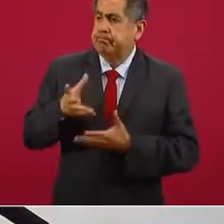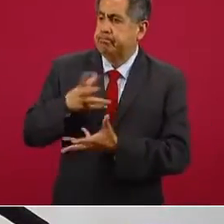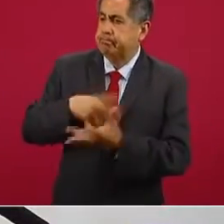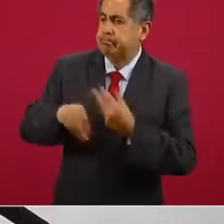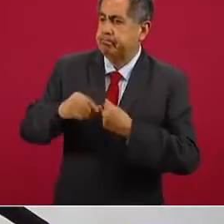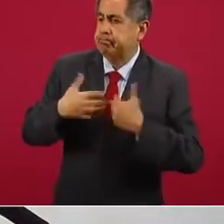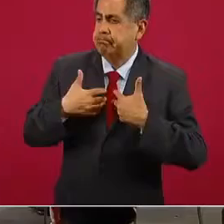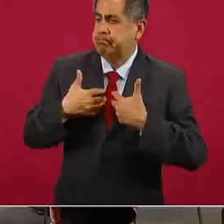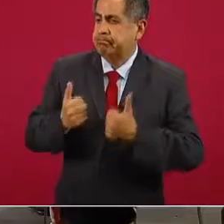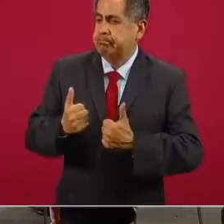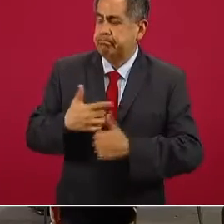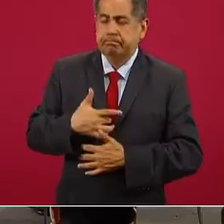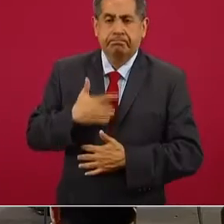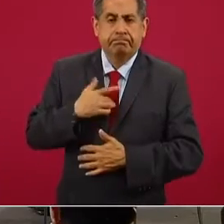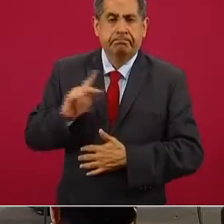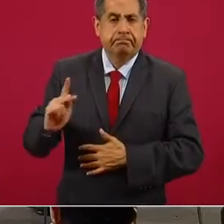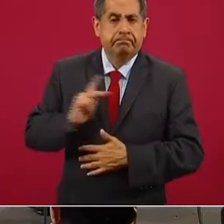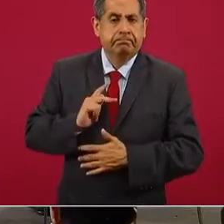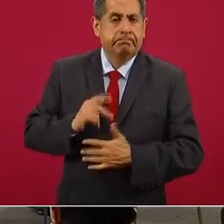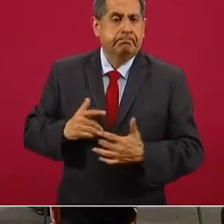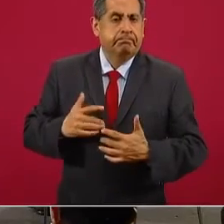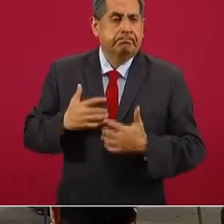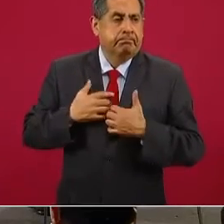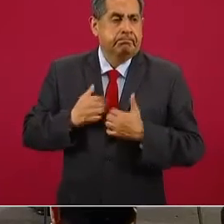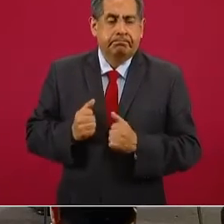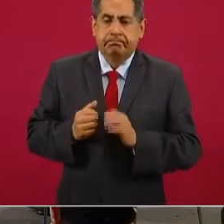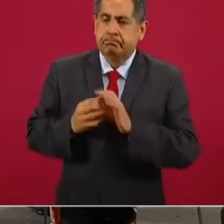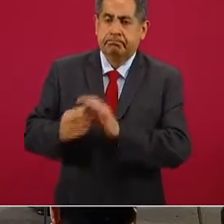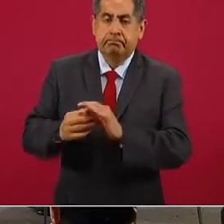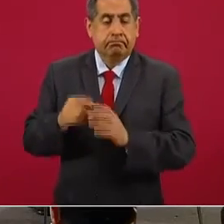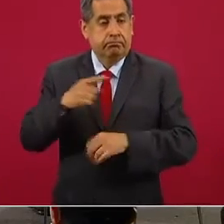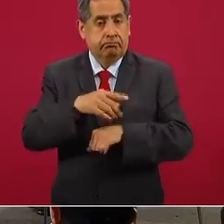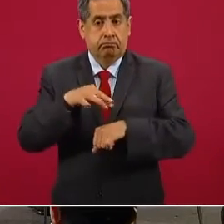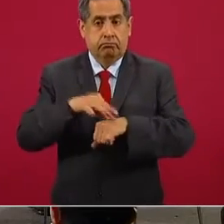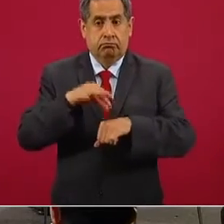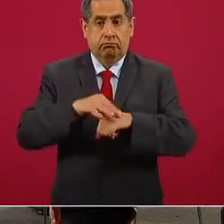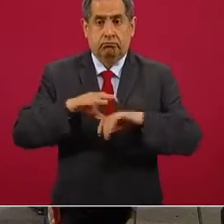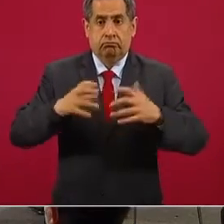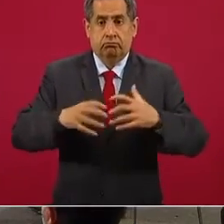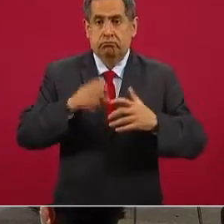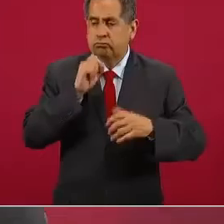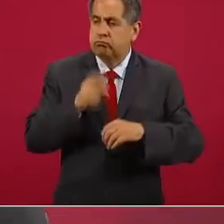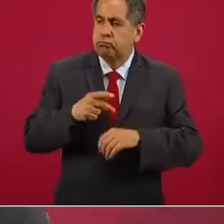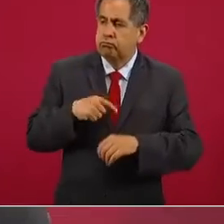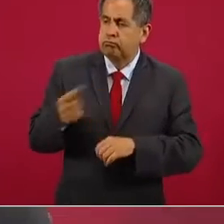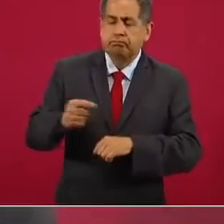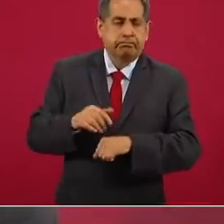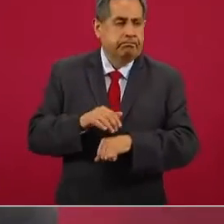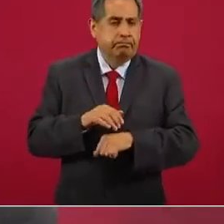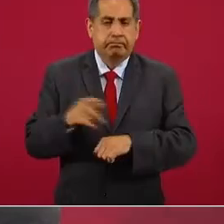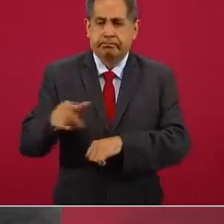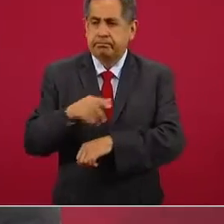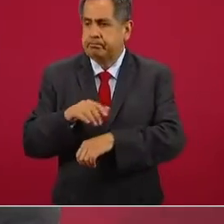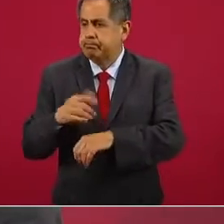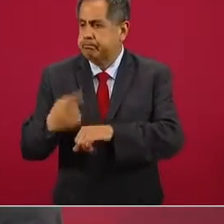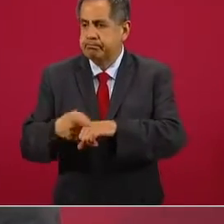el humanismo de también, además de médicos, lograr ser amigos de sus